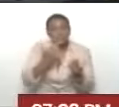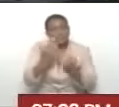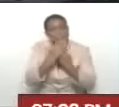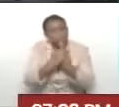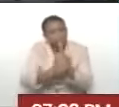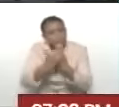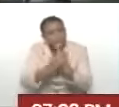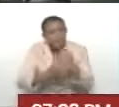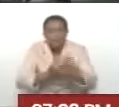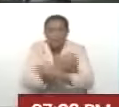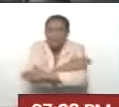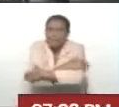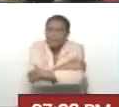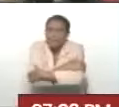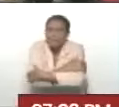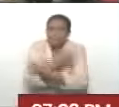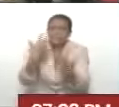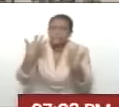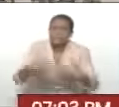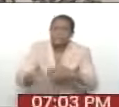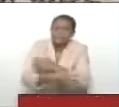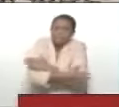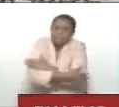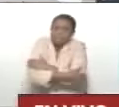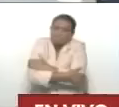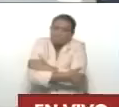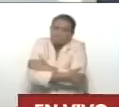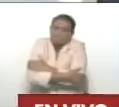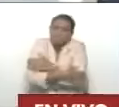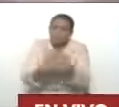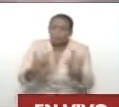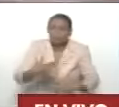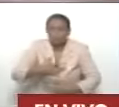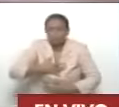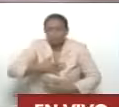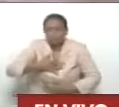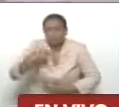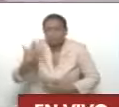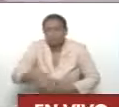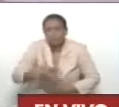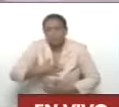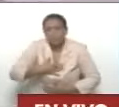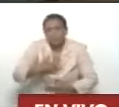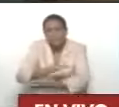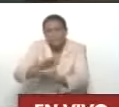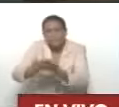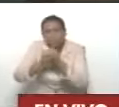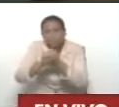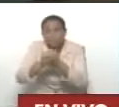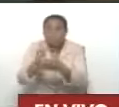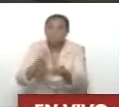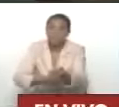condolencias y el abrazo profundo de hermanos, porque